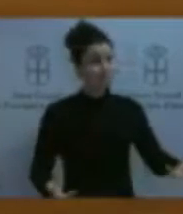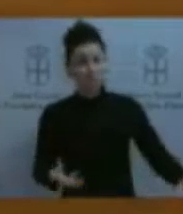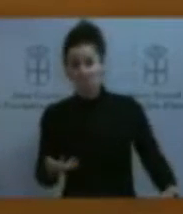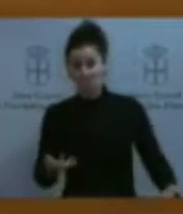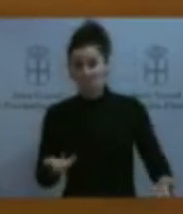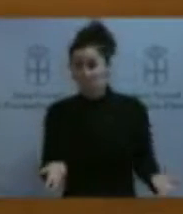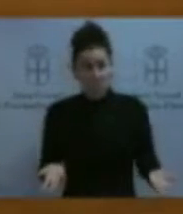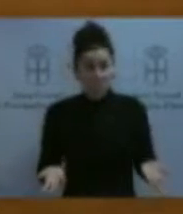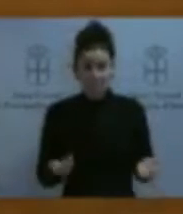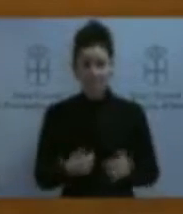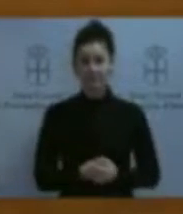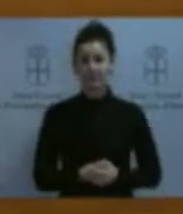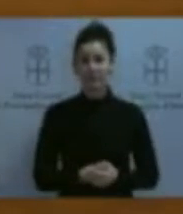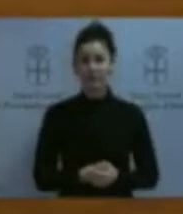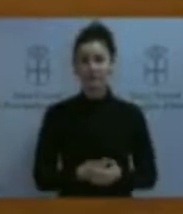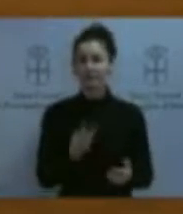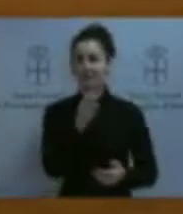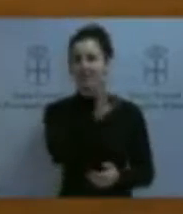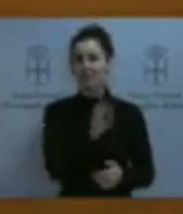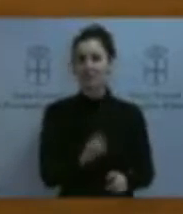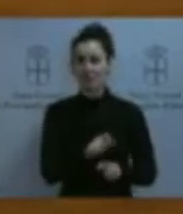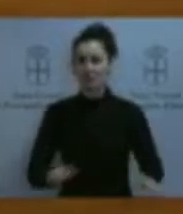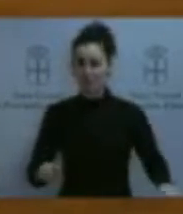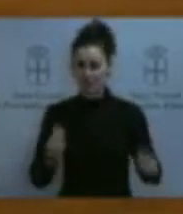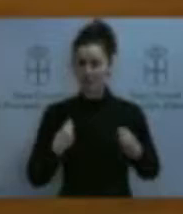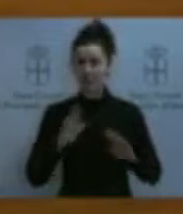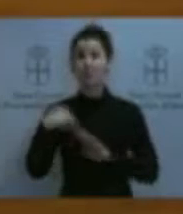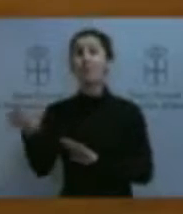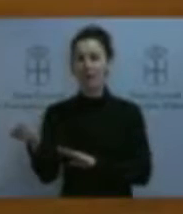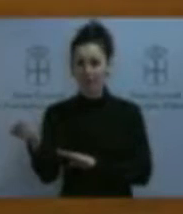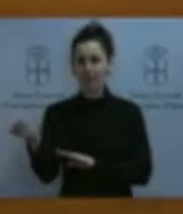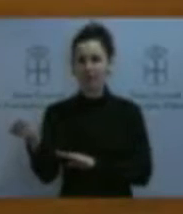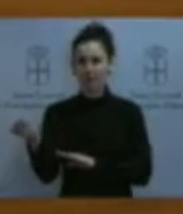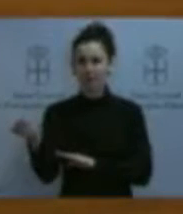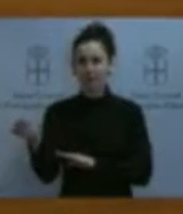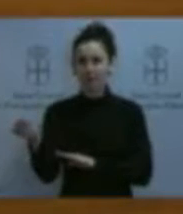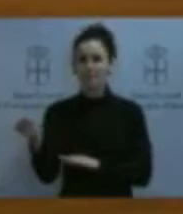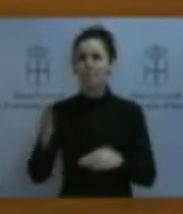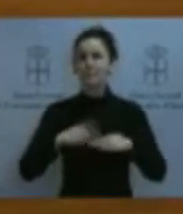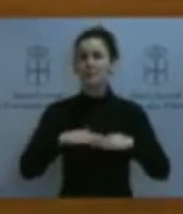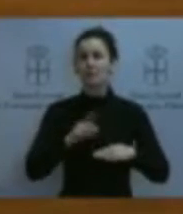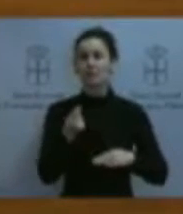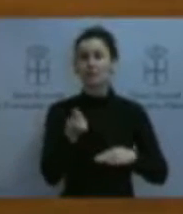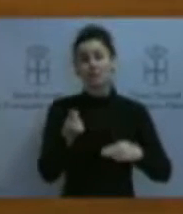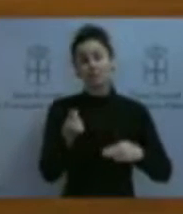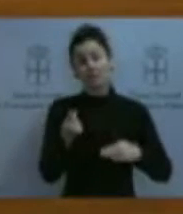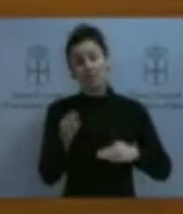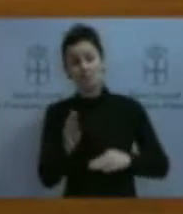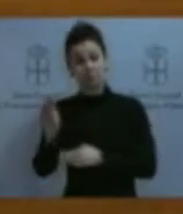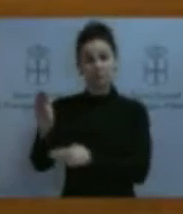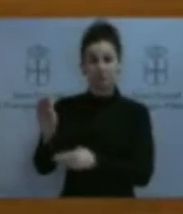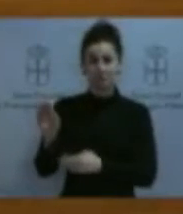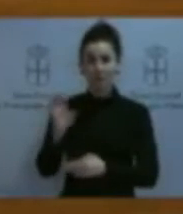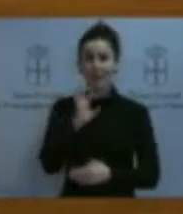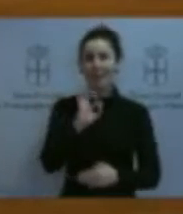de la población que está emigrada recibiría en impulso de recursos pues el 0,2% presupuestario